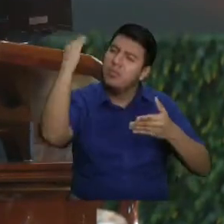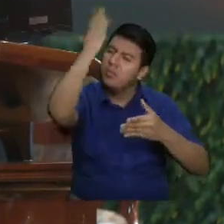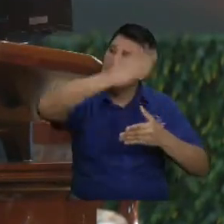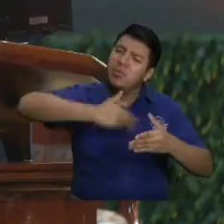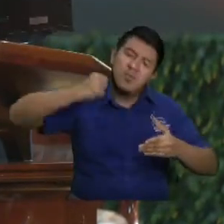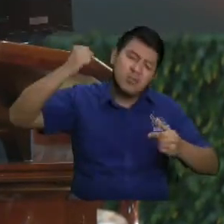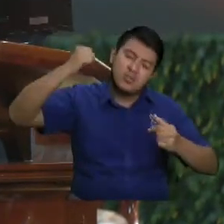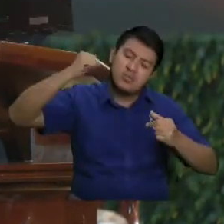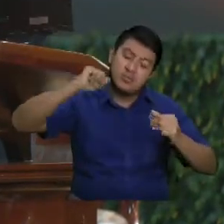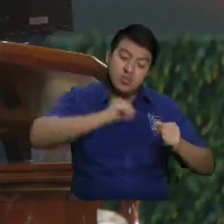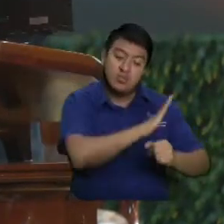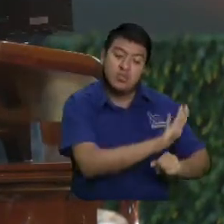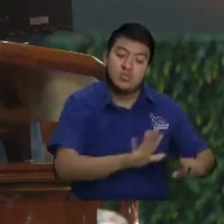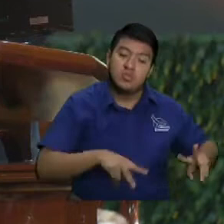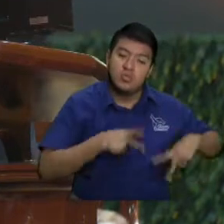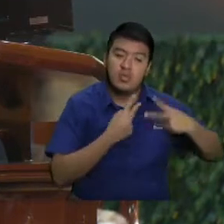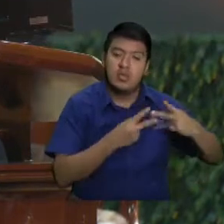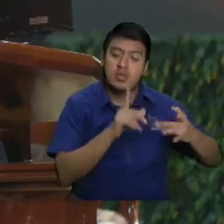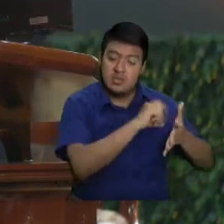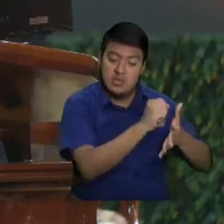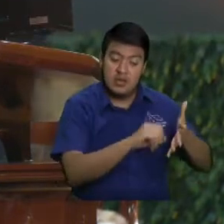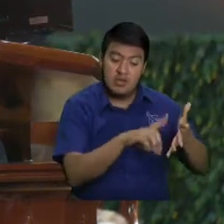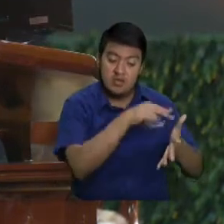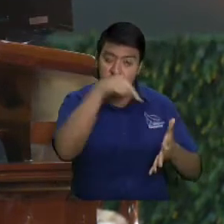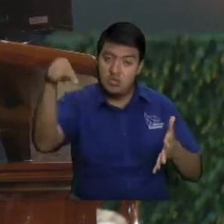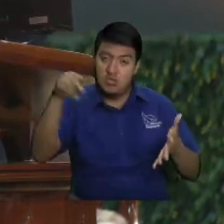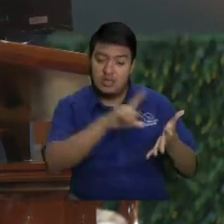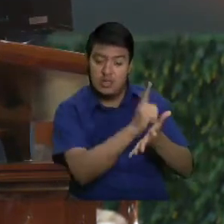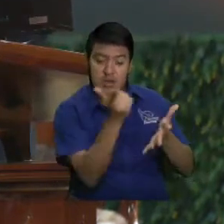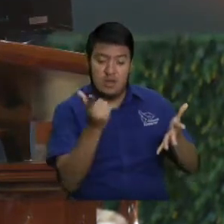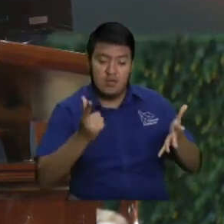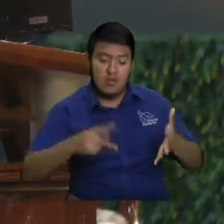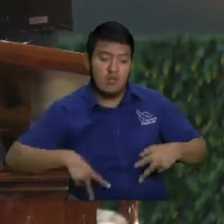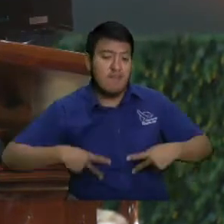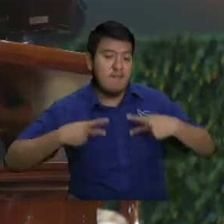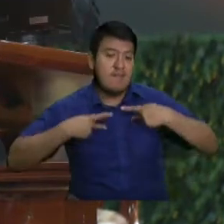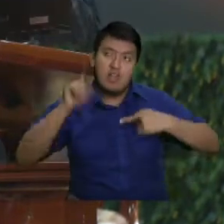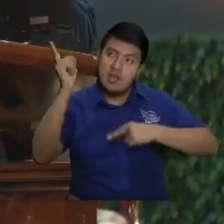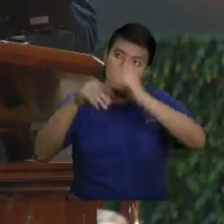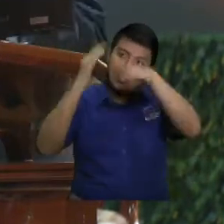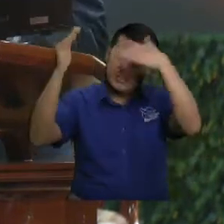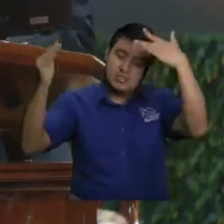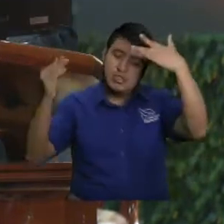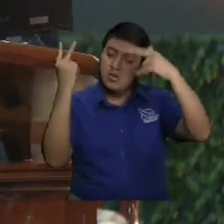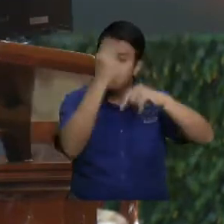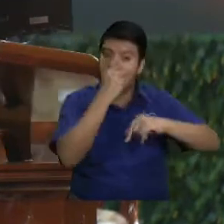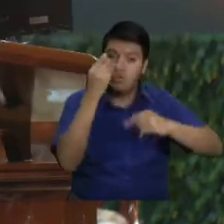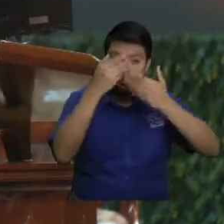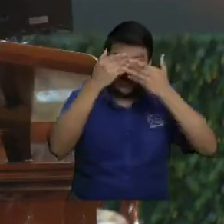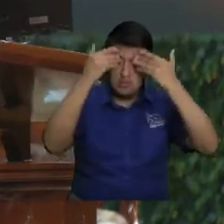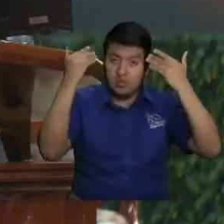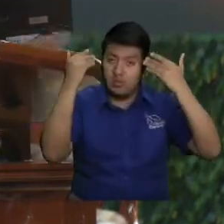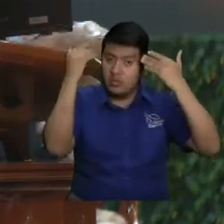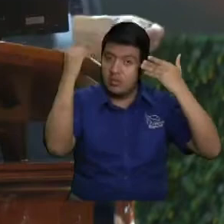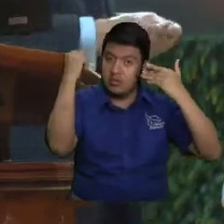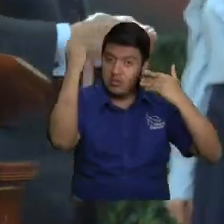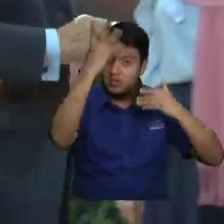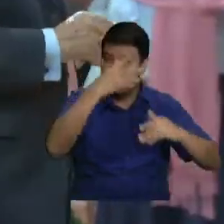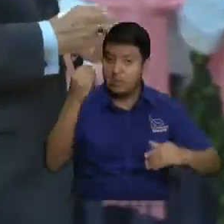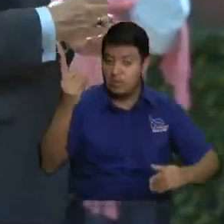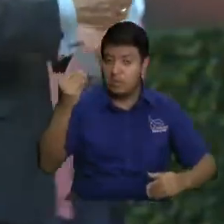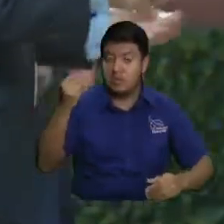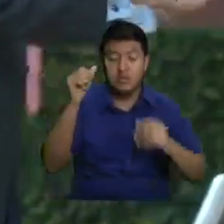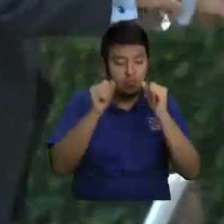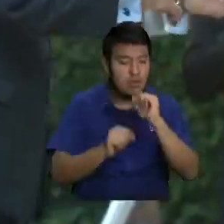vidas. Inscríbelos en el libro de la vida del Cordero, Señor. Y que se abran sus ojos espirituales para que ellos puedan